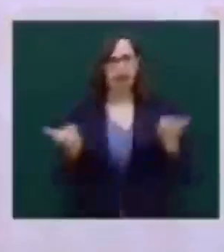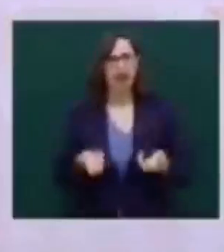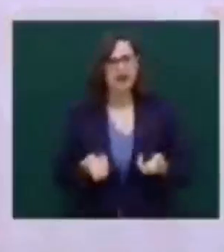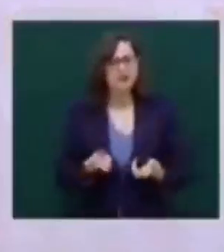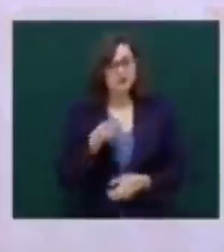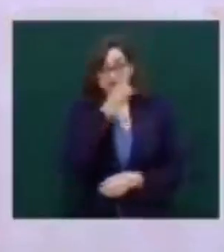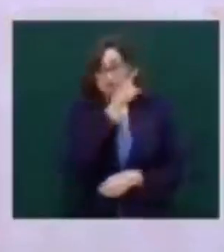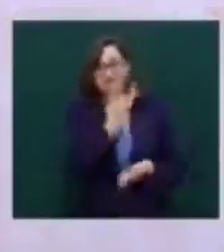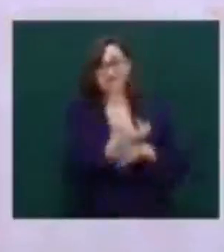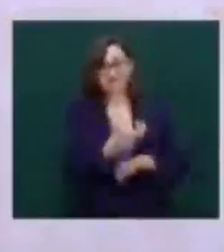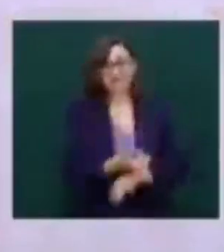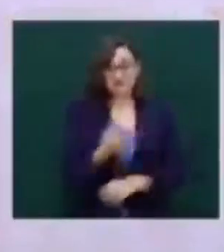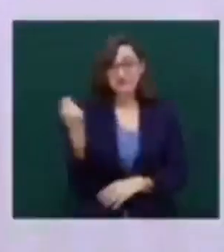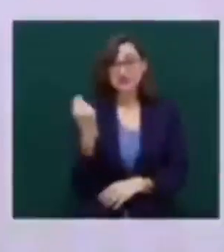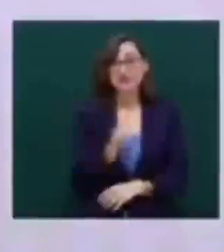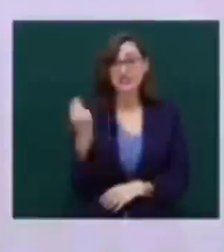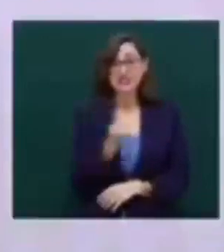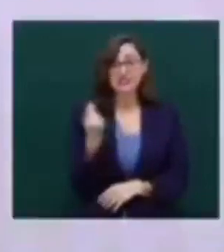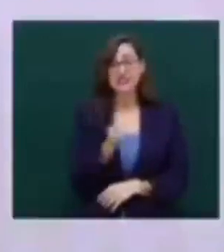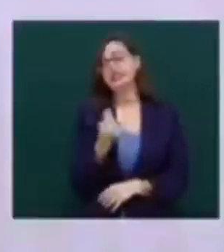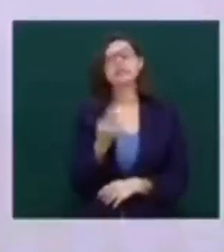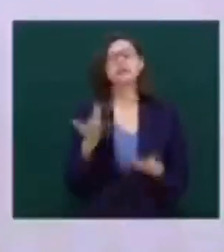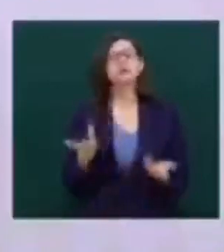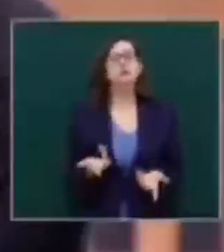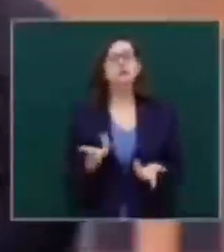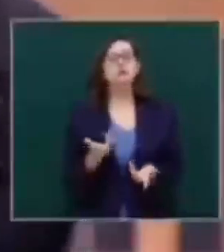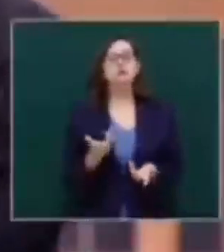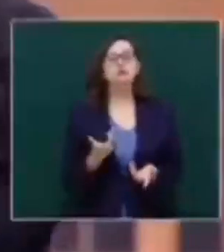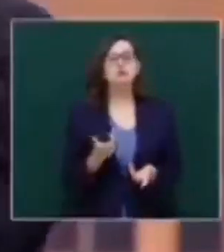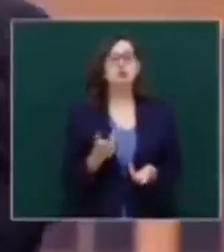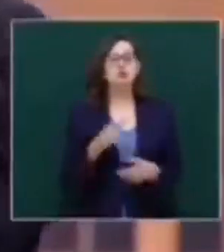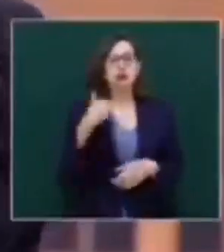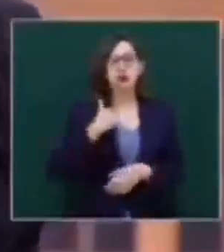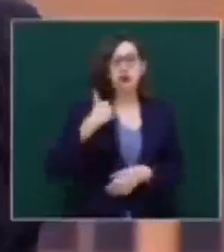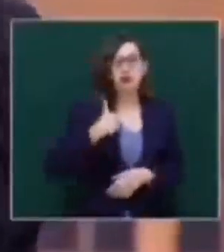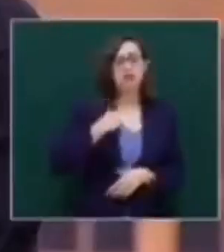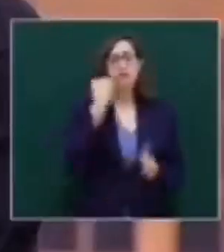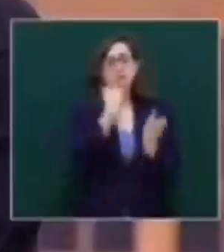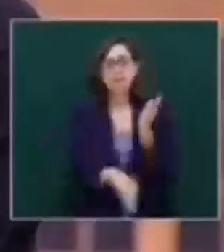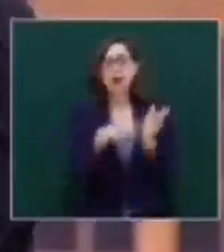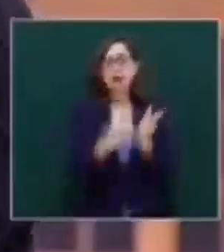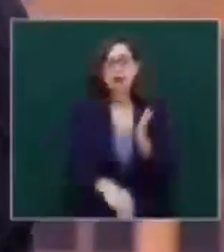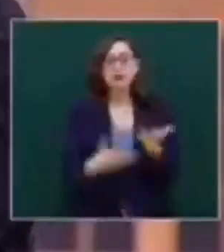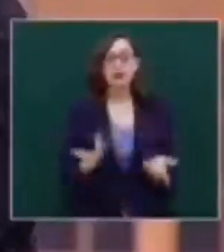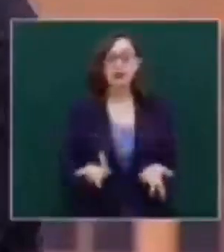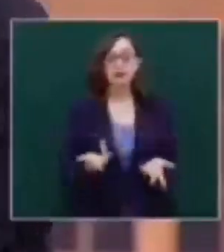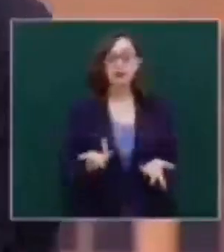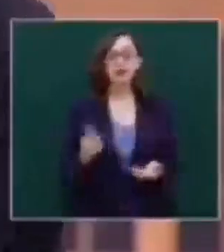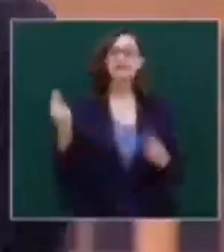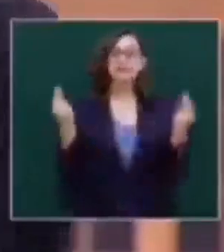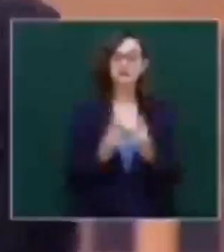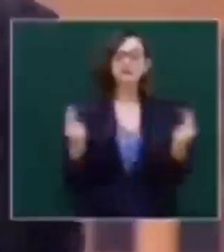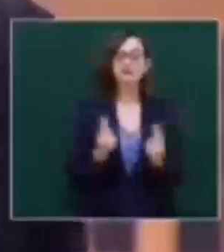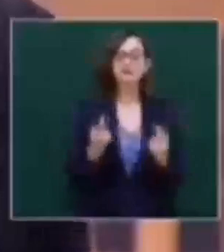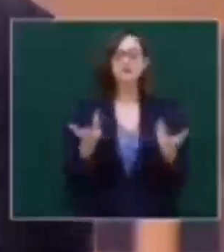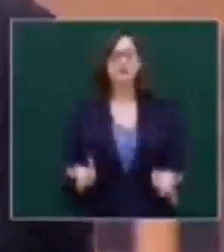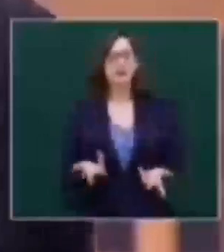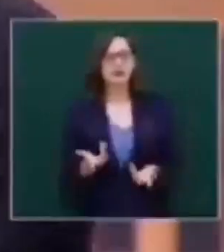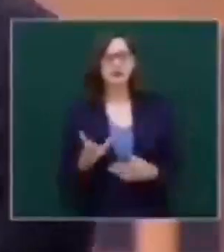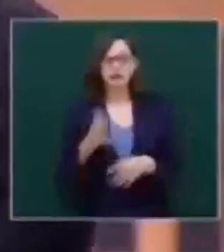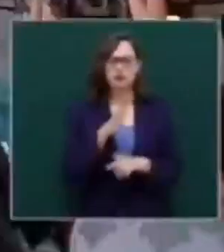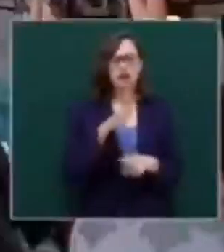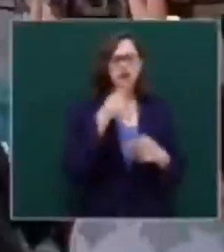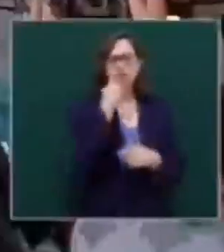realidad no se tiene con suficiencia ni en Estados Unidos ni en Canadá. ¿Por qué no estudiar la demanda de mano de